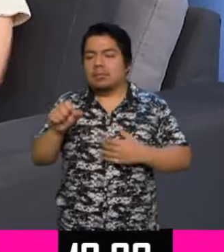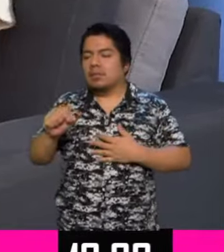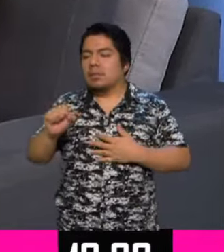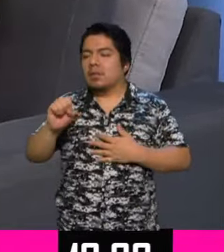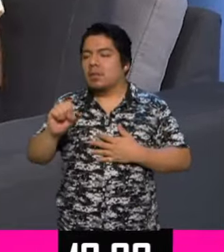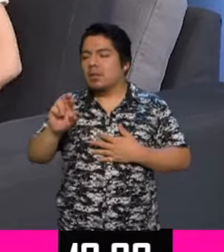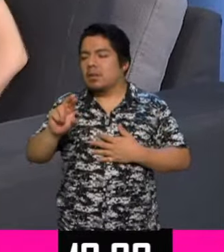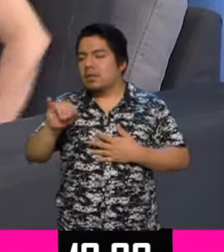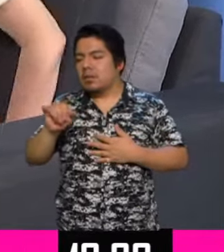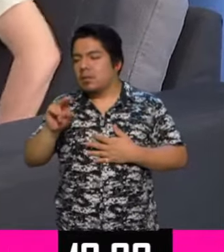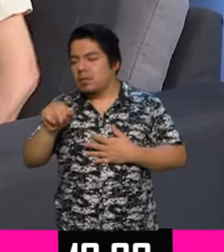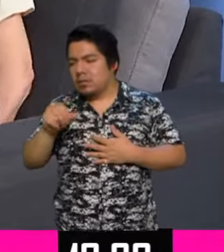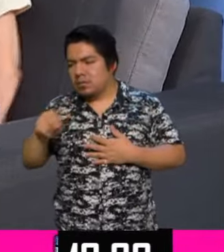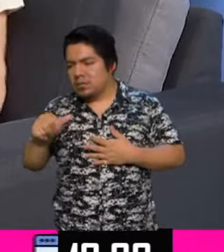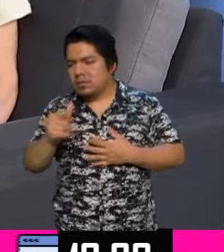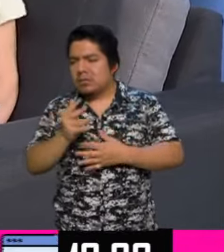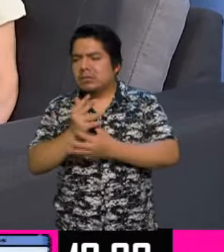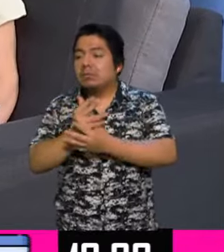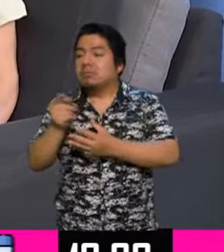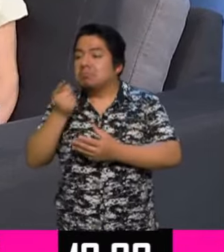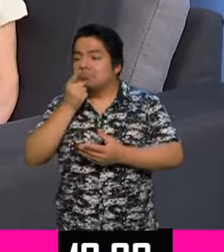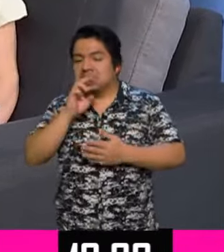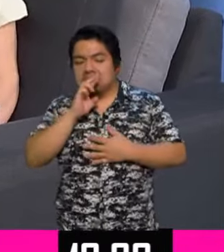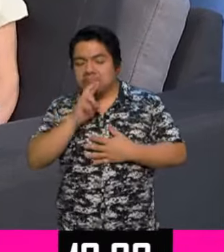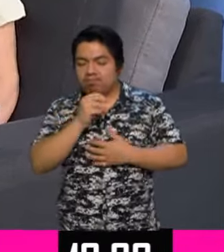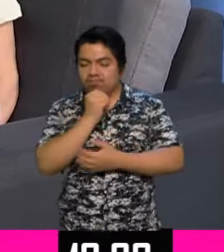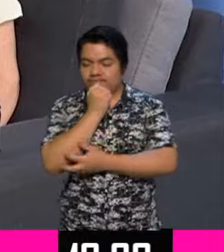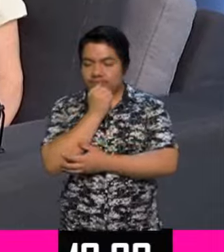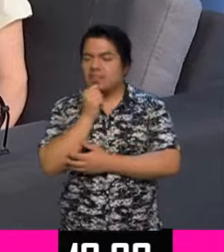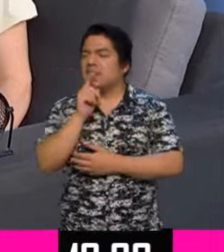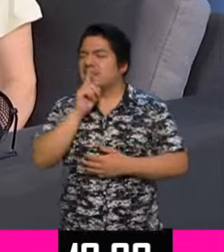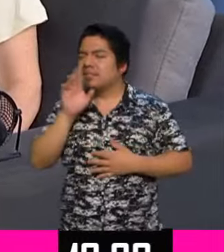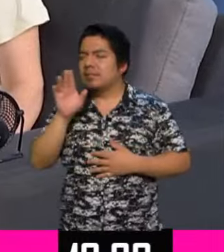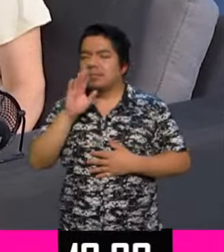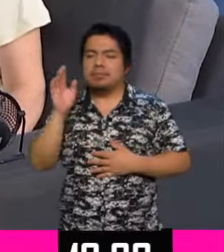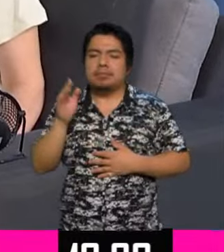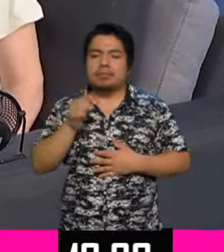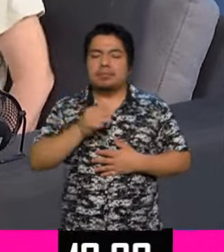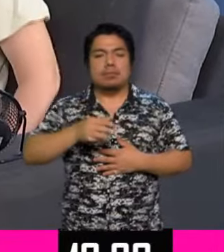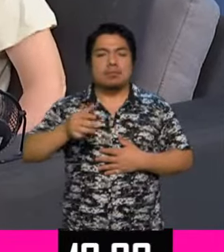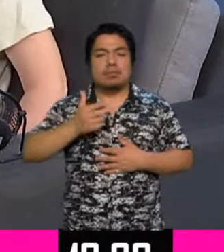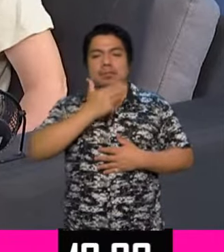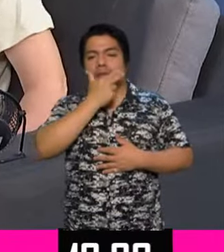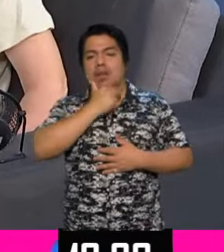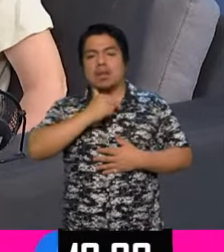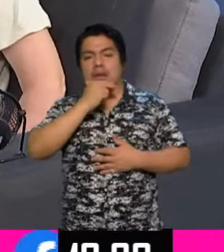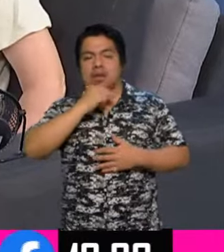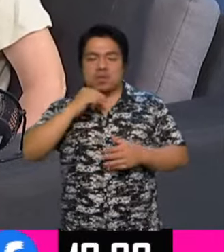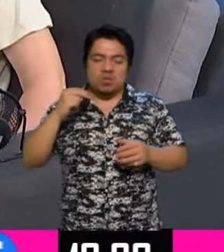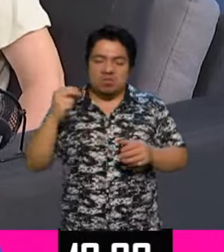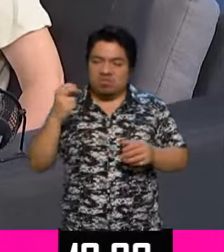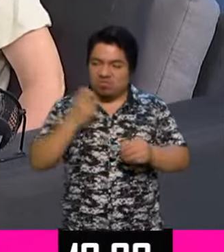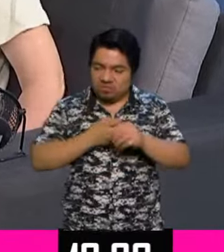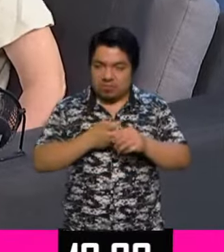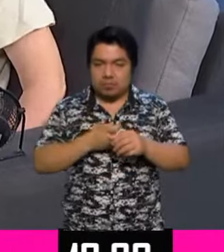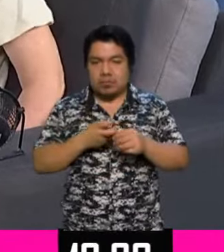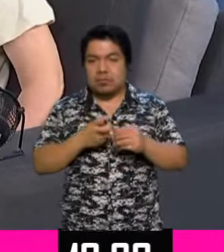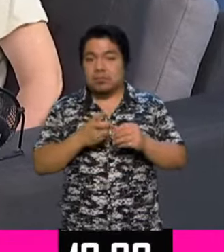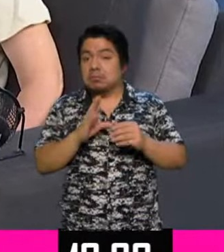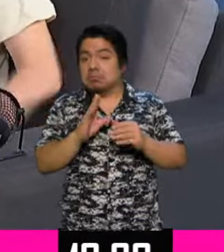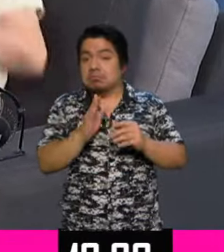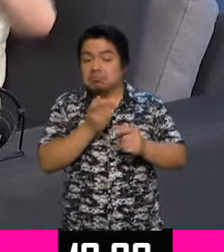¿Usted qué dice? ¿Yo? No. No, ya déjelo. Hombres necios que acusáis. Eso, los empeños de una casa,